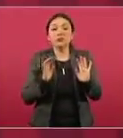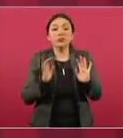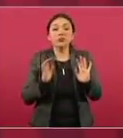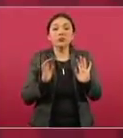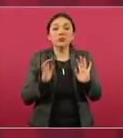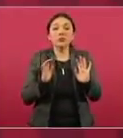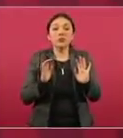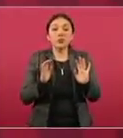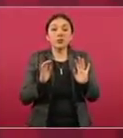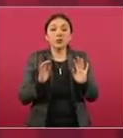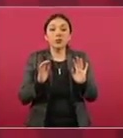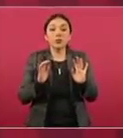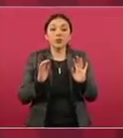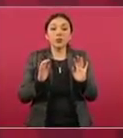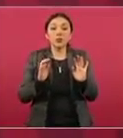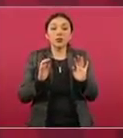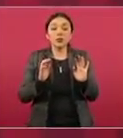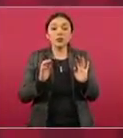porque